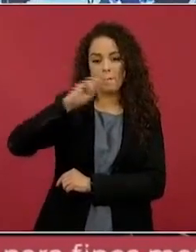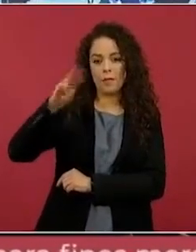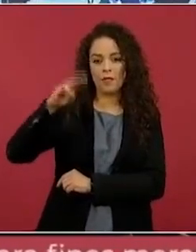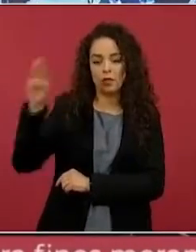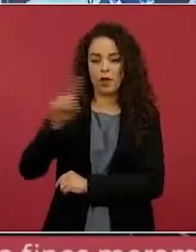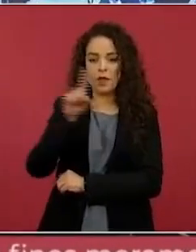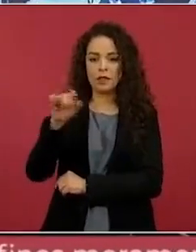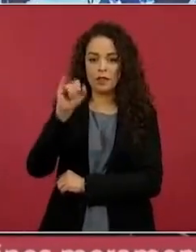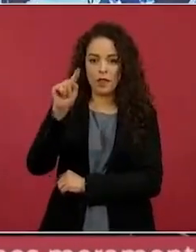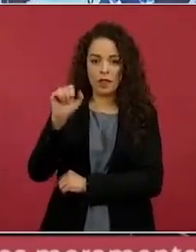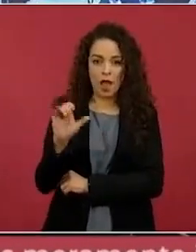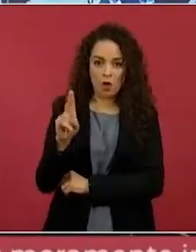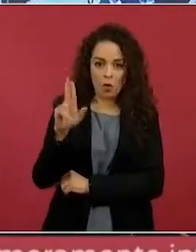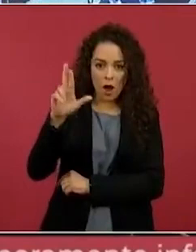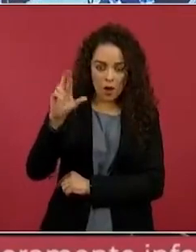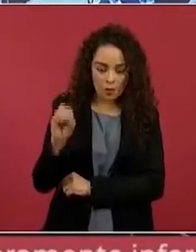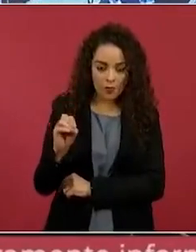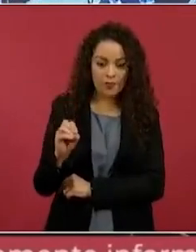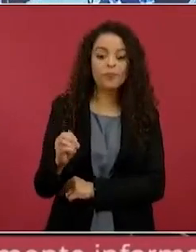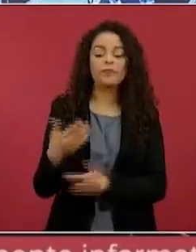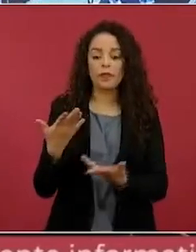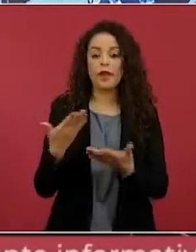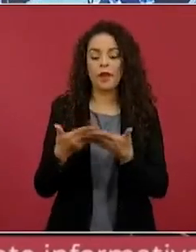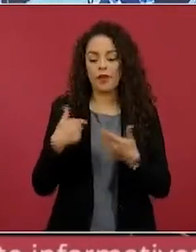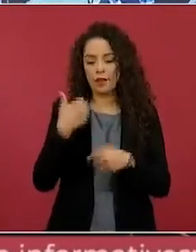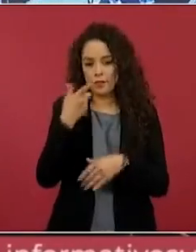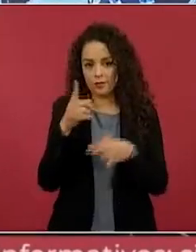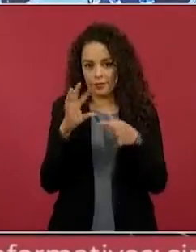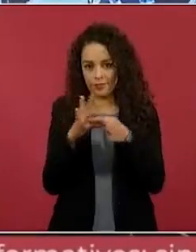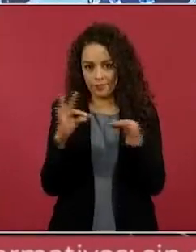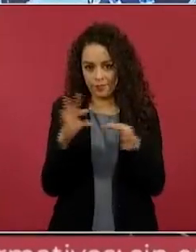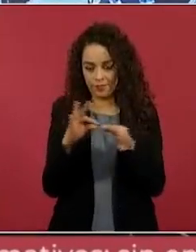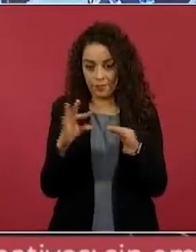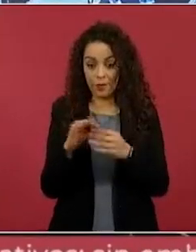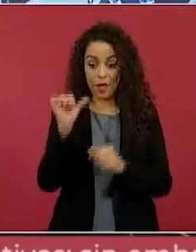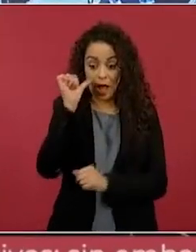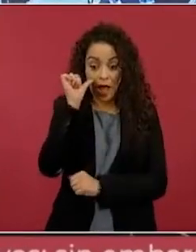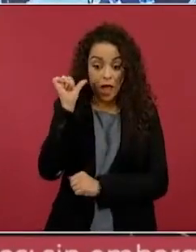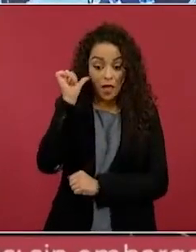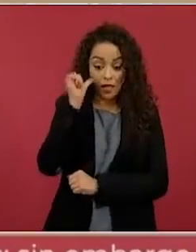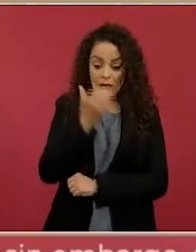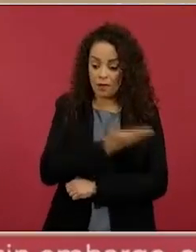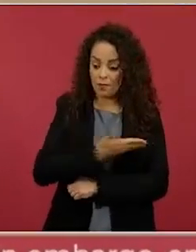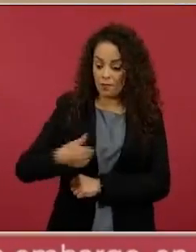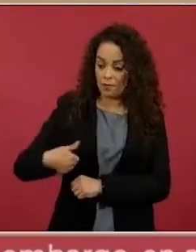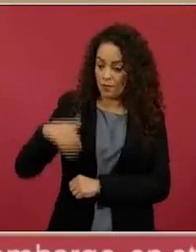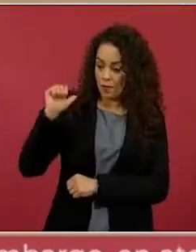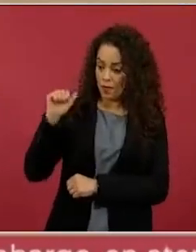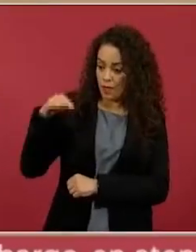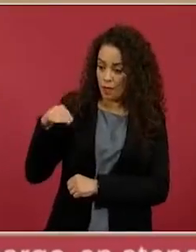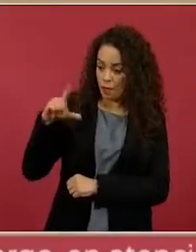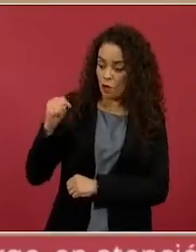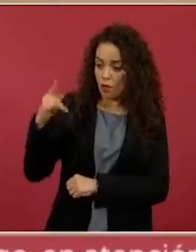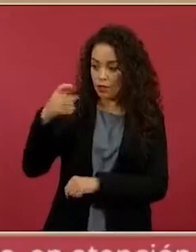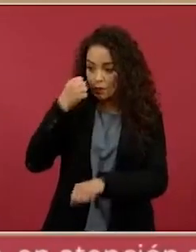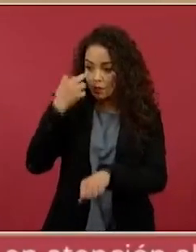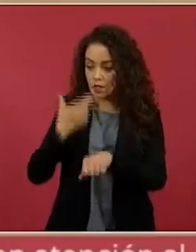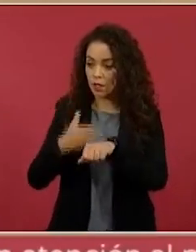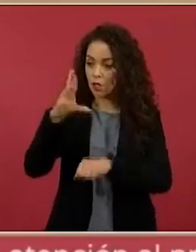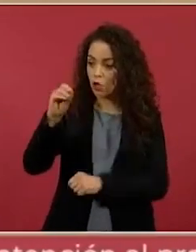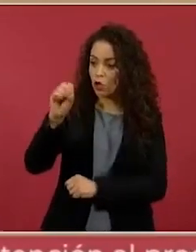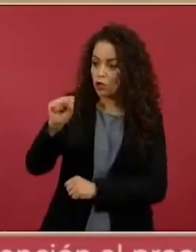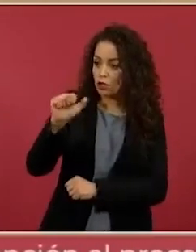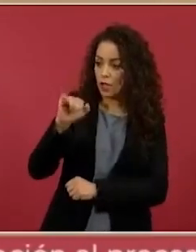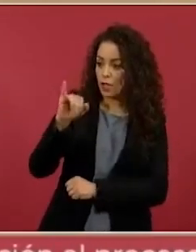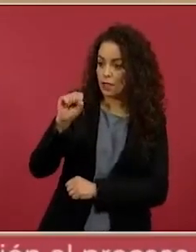Y decirles que hay avances muy importantes. Ayer mismo el presidente López Obrador y la secretaria Rosa Isela instruyeron